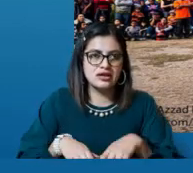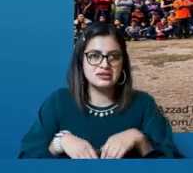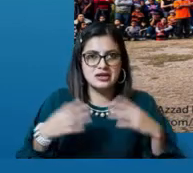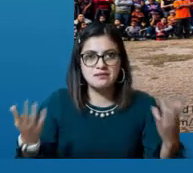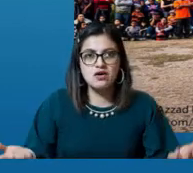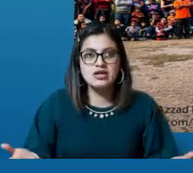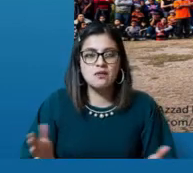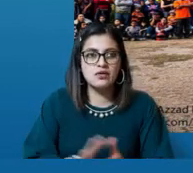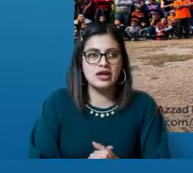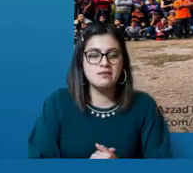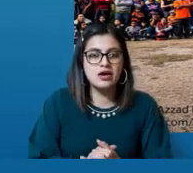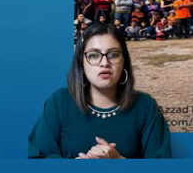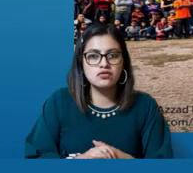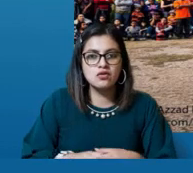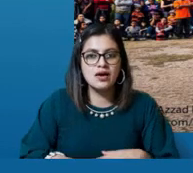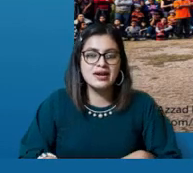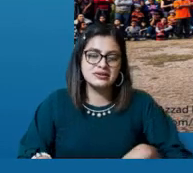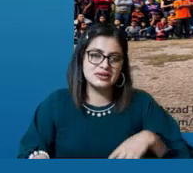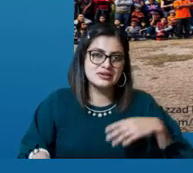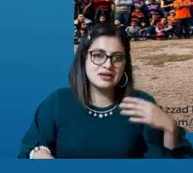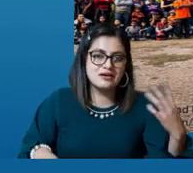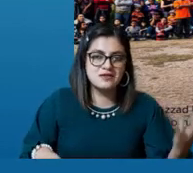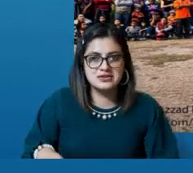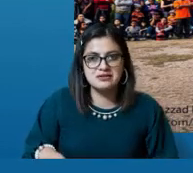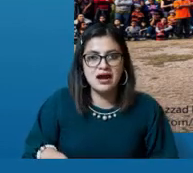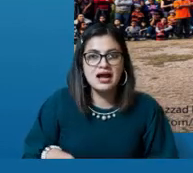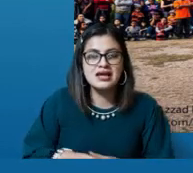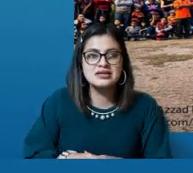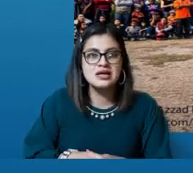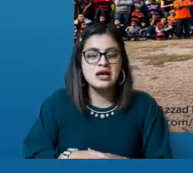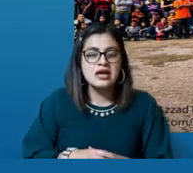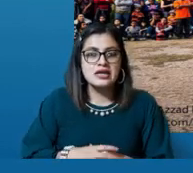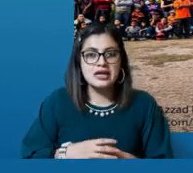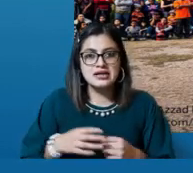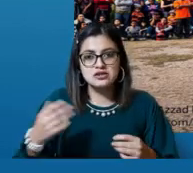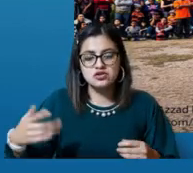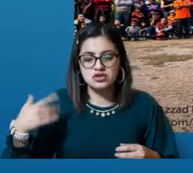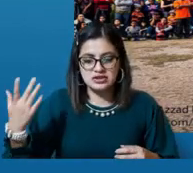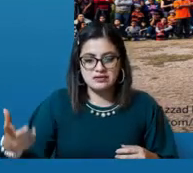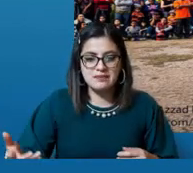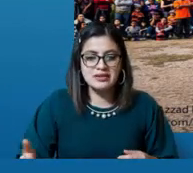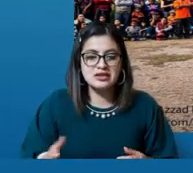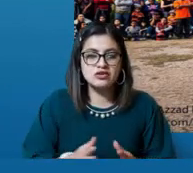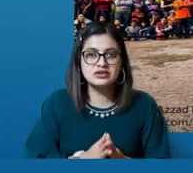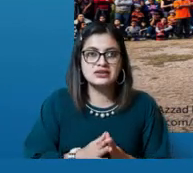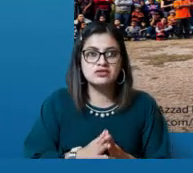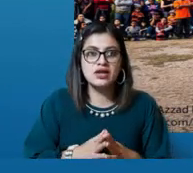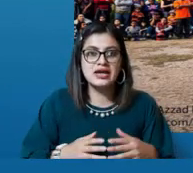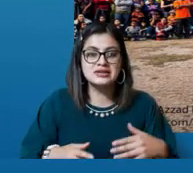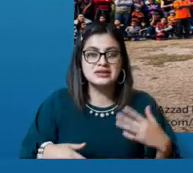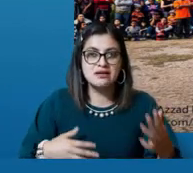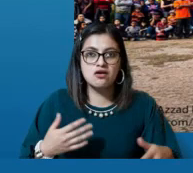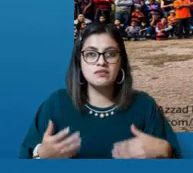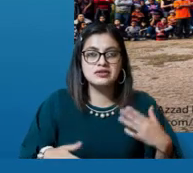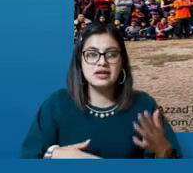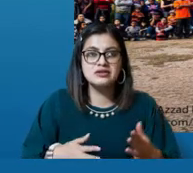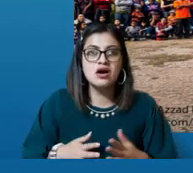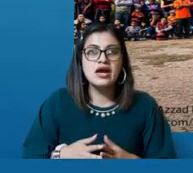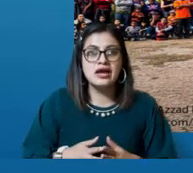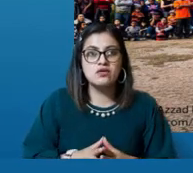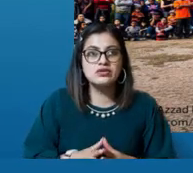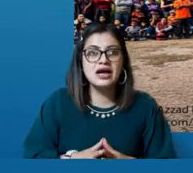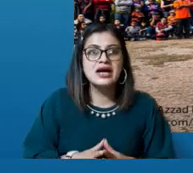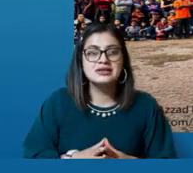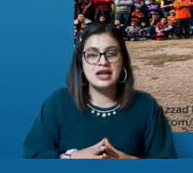hacen ceremonias, o por ejemplo, en algunos lugares tienes festivales y así sucesivamente. Entonces, todas estas se van